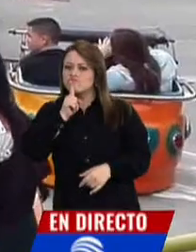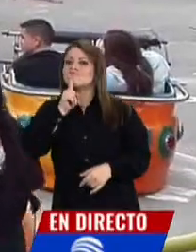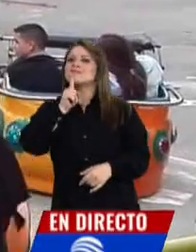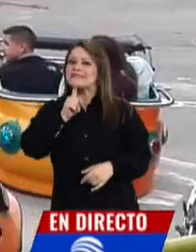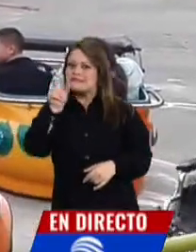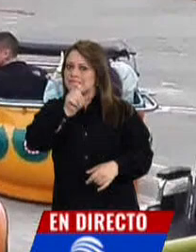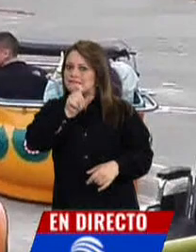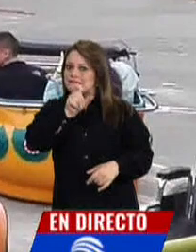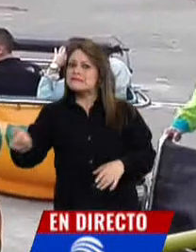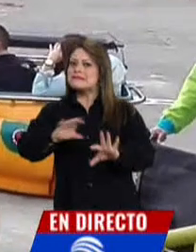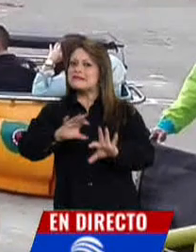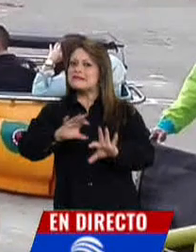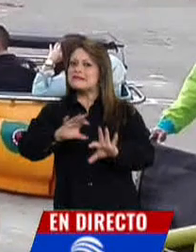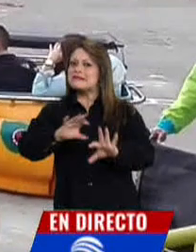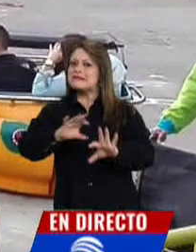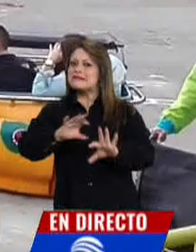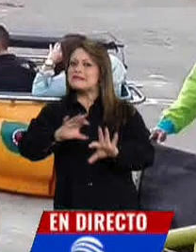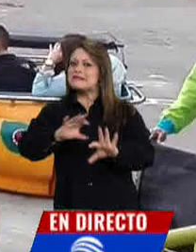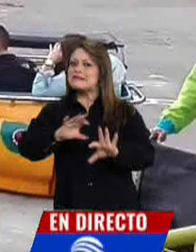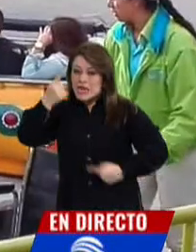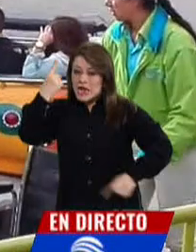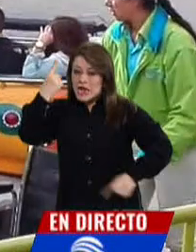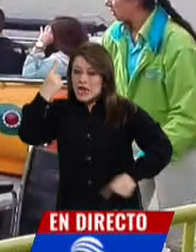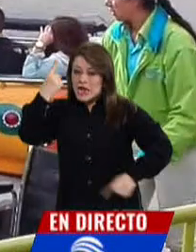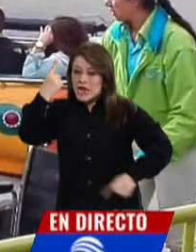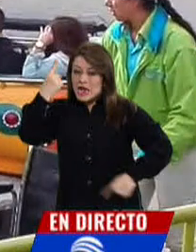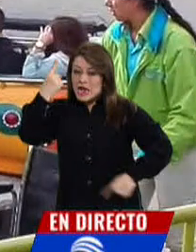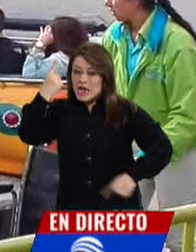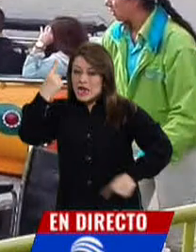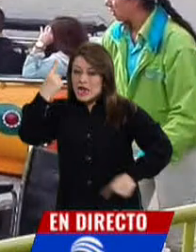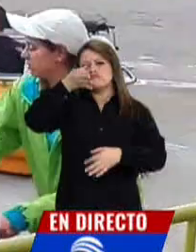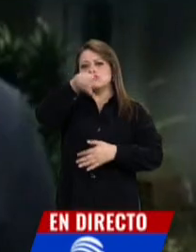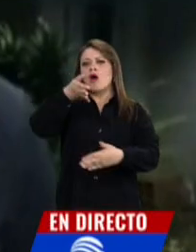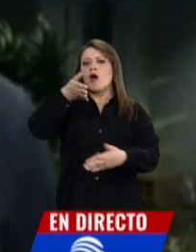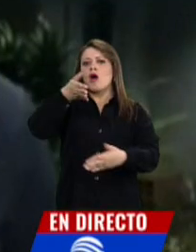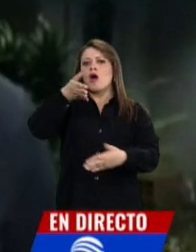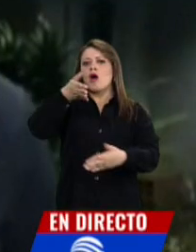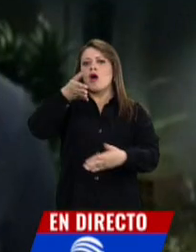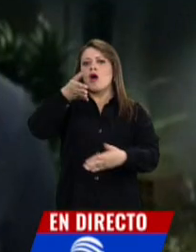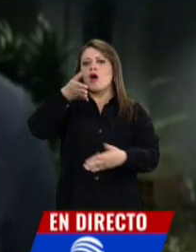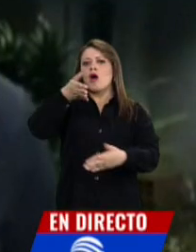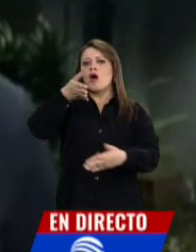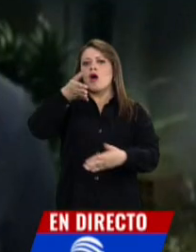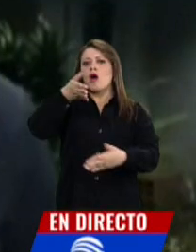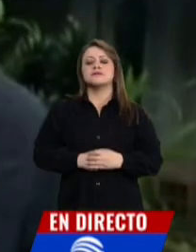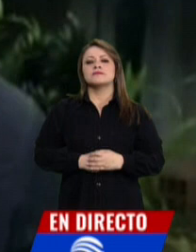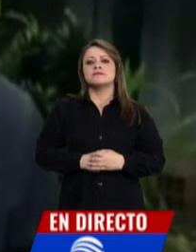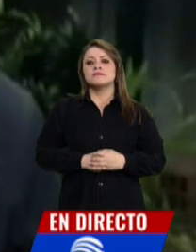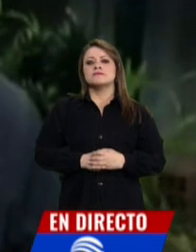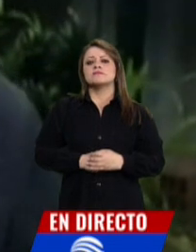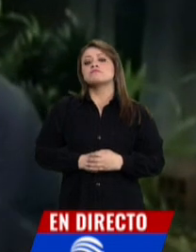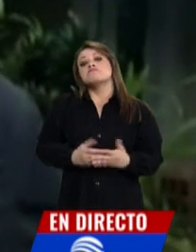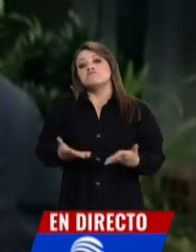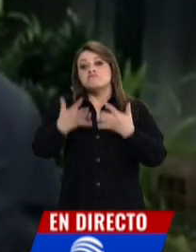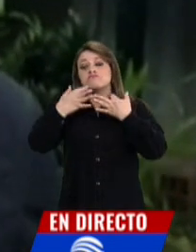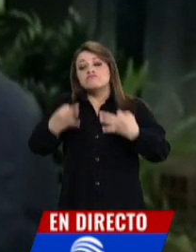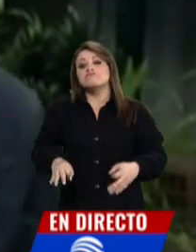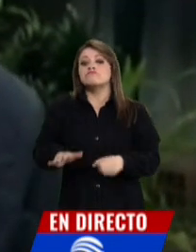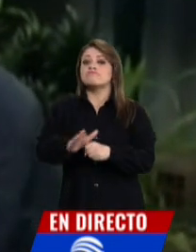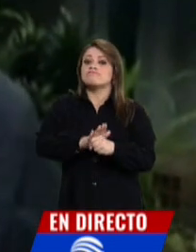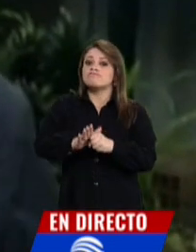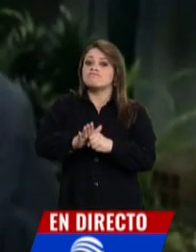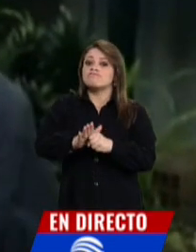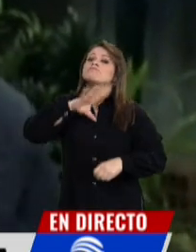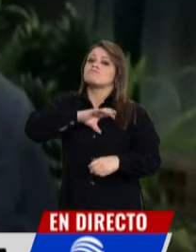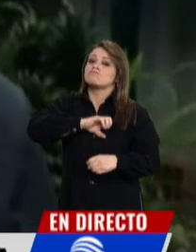lo que aseguran ellos fue falta de control por parte de la administración de la ciudad. No, definitivamente yo creo que es lamentable, pero realmente